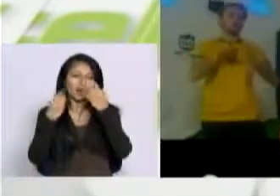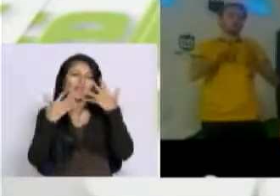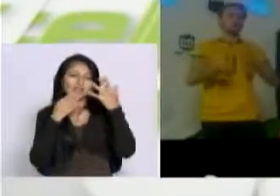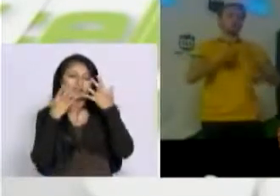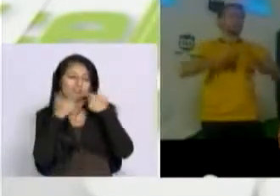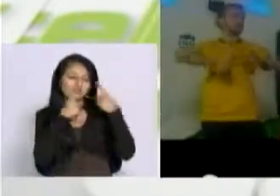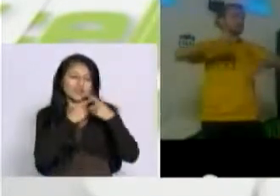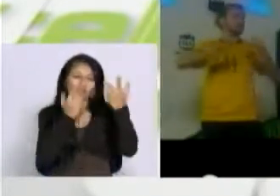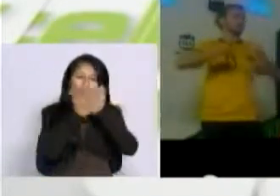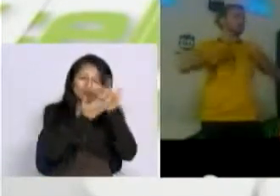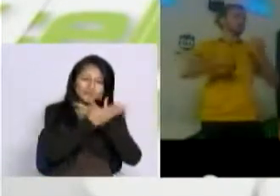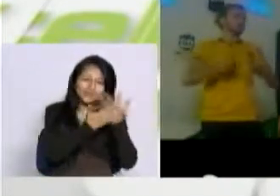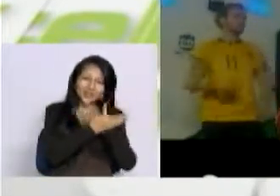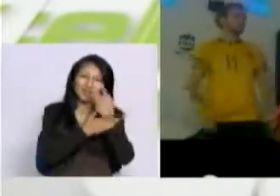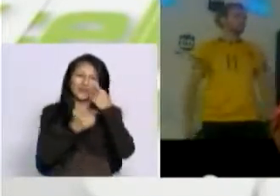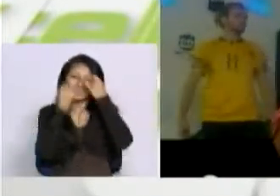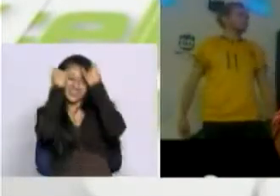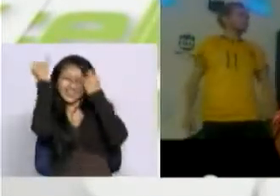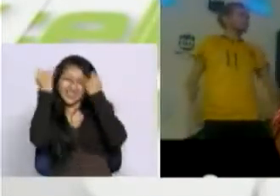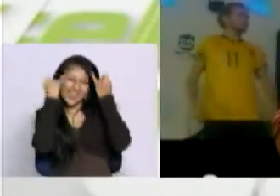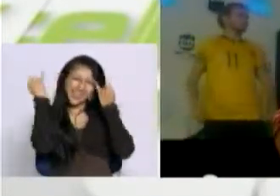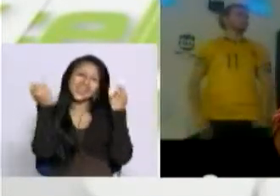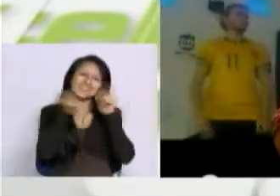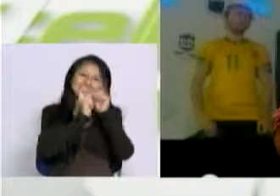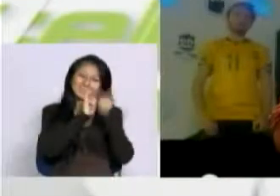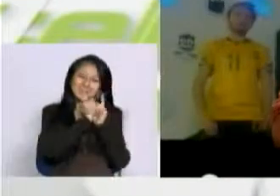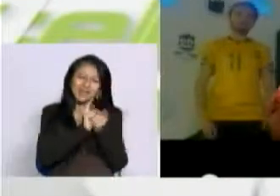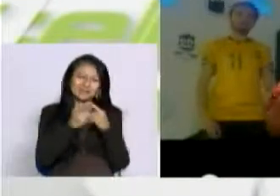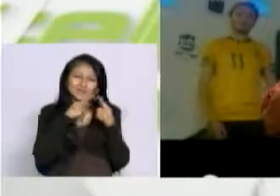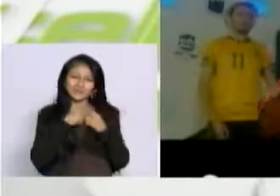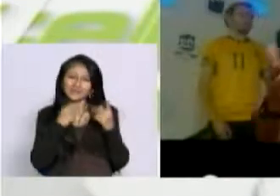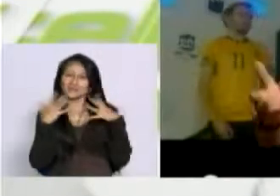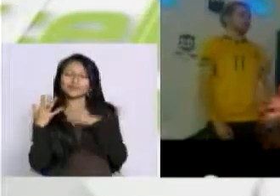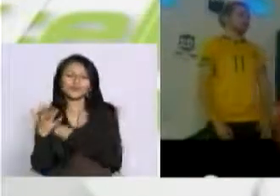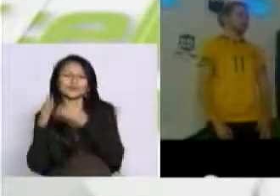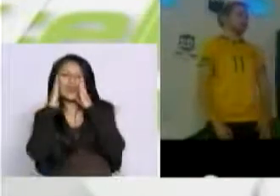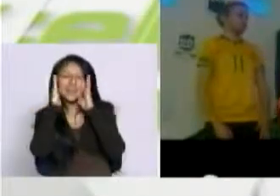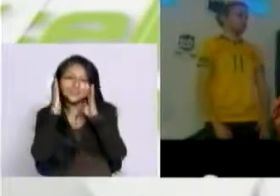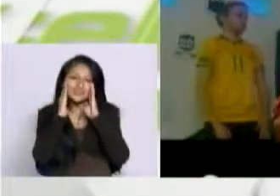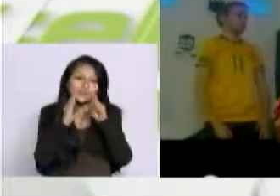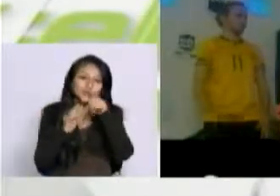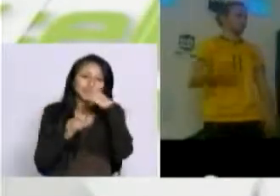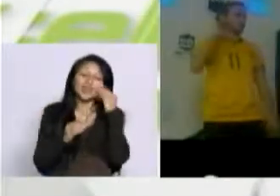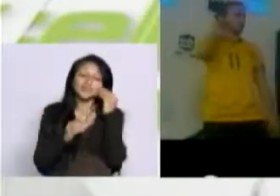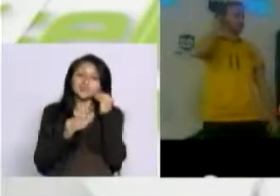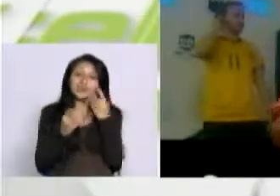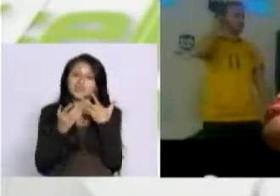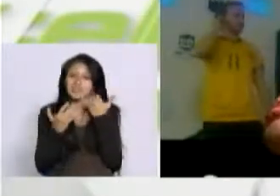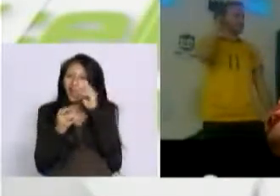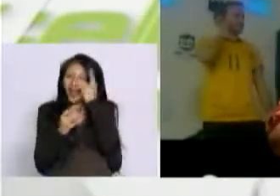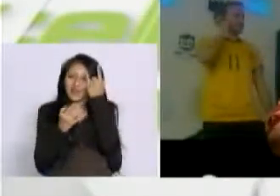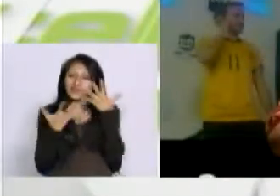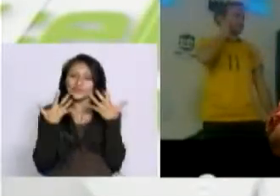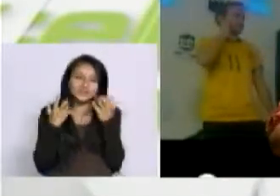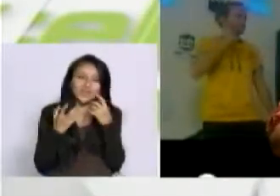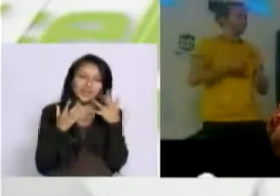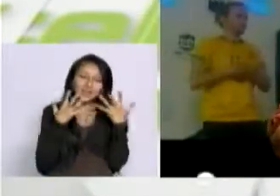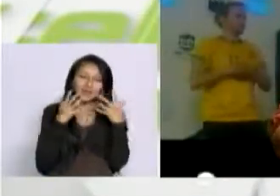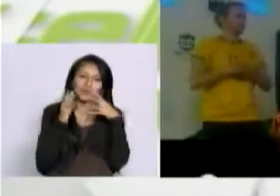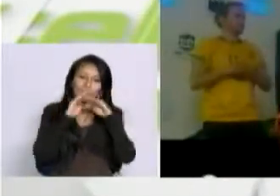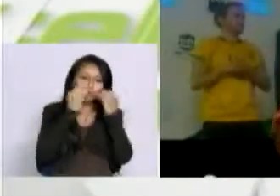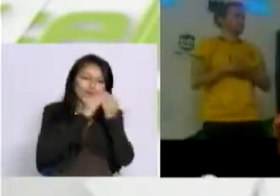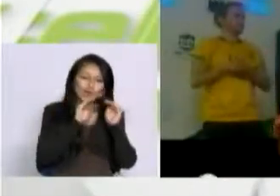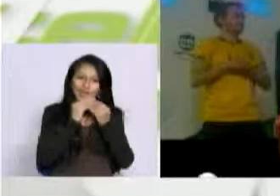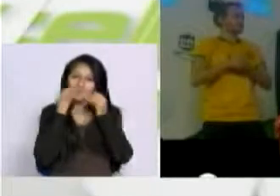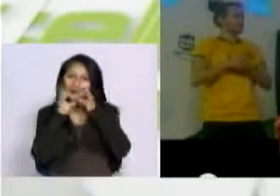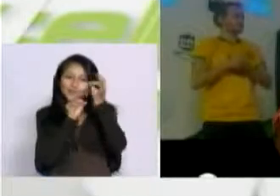esas sugerencias, comentarios. Si quieren hacer parte del programa, si tienen algún talento, si tienen cualquier actividad que estén desarrollando en su